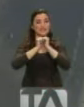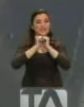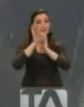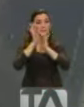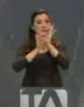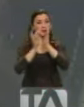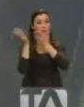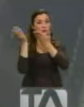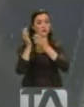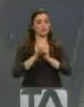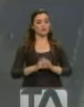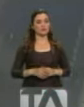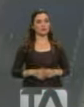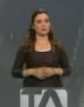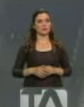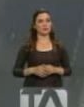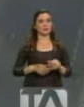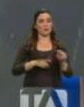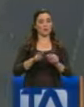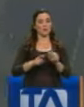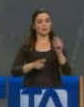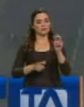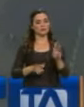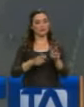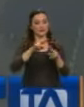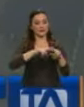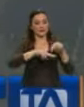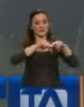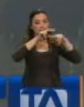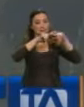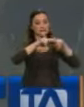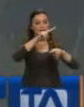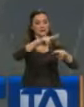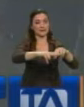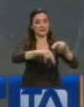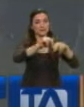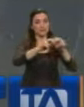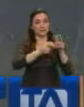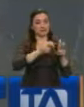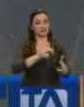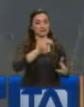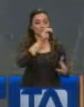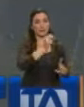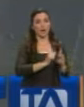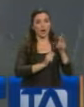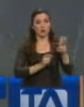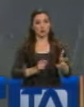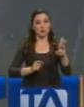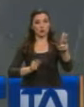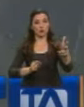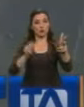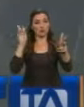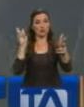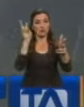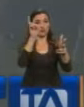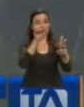vemos una imagen, esas son la parte de las paradas que se están construyendo, las nuevas paradas que cuestan alrededor